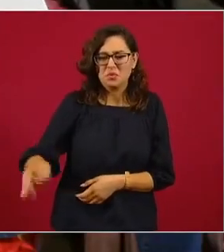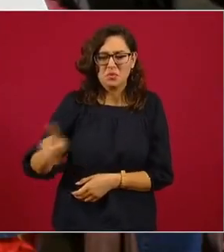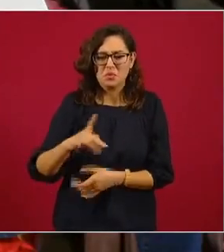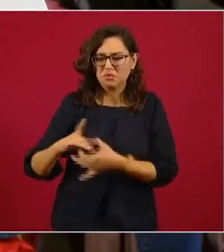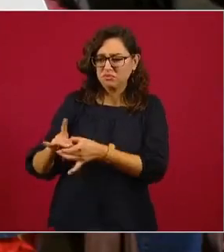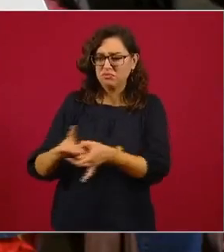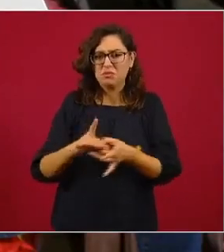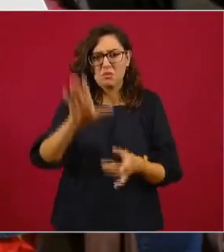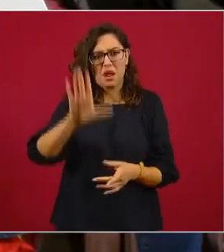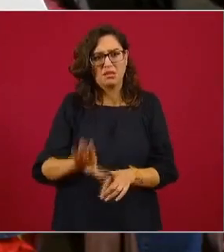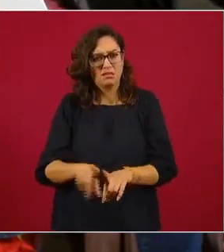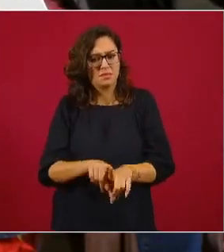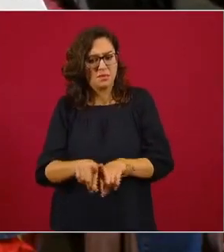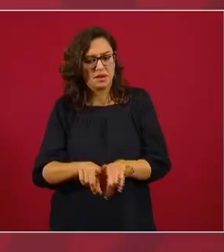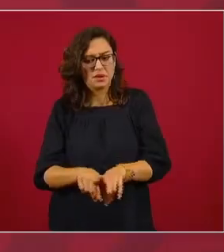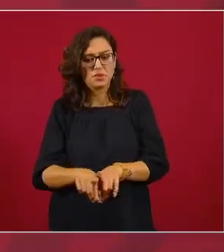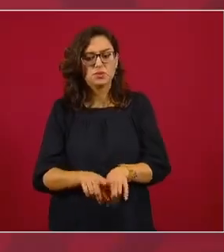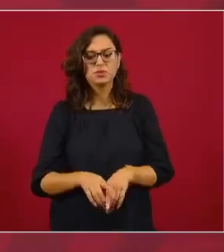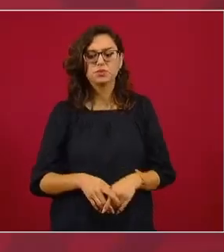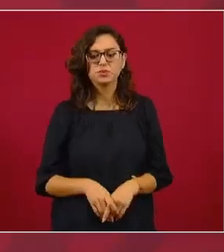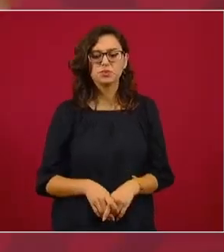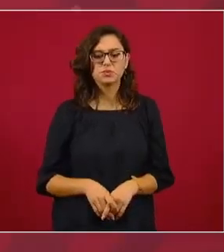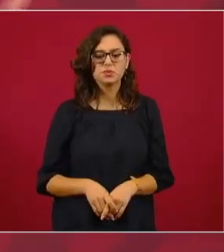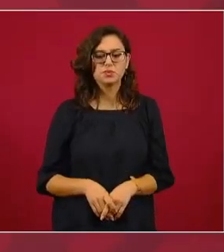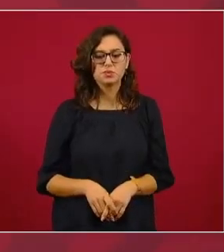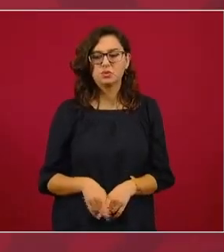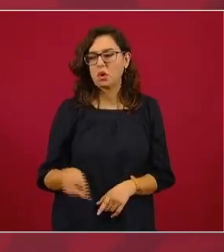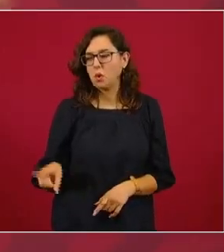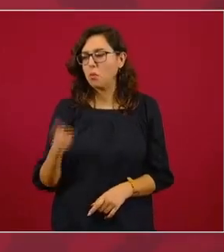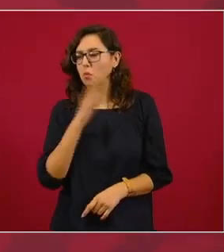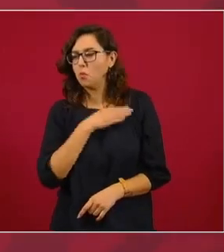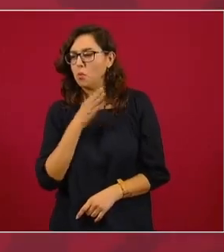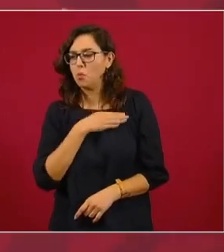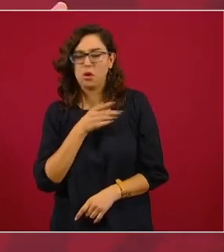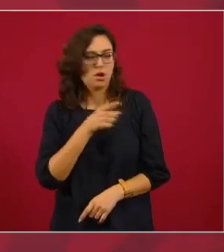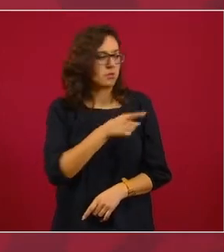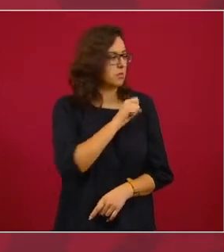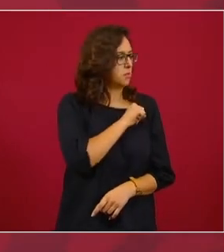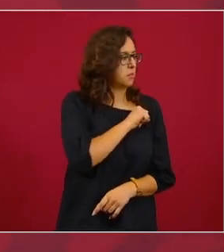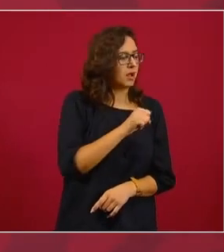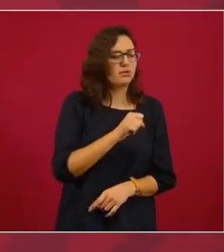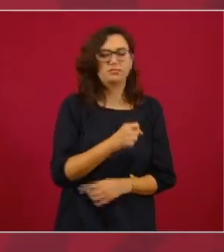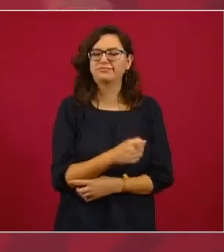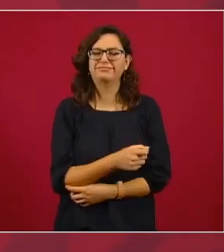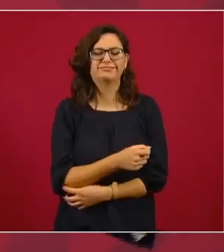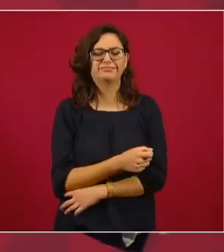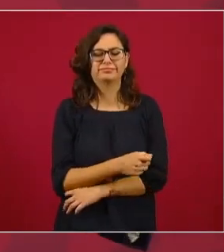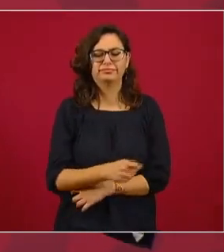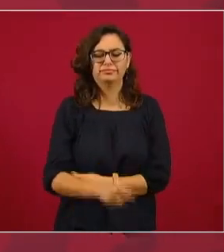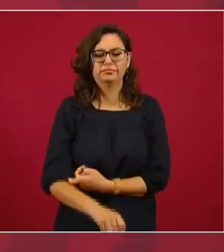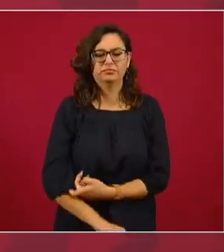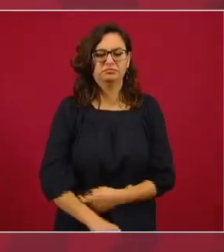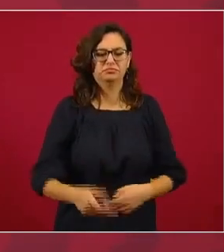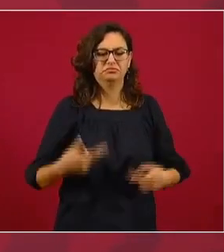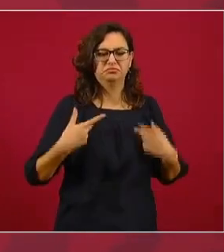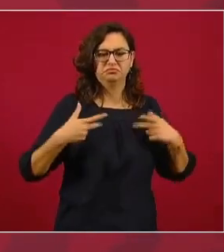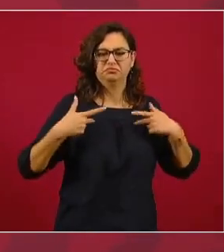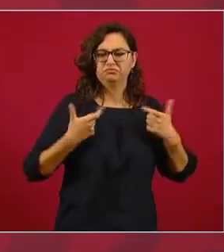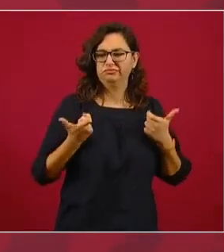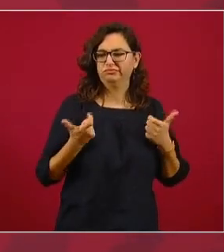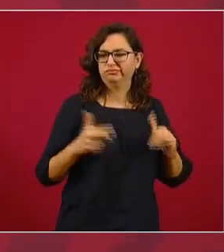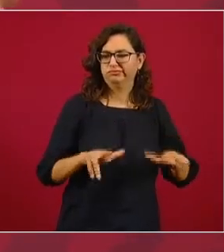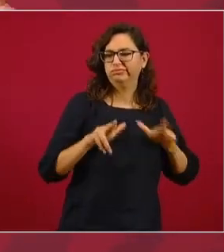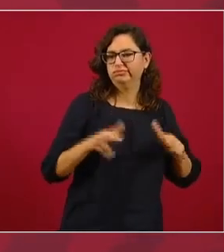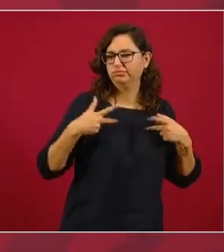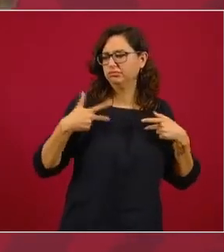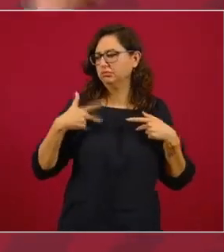pueblo. No es de buenos y malos, no es de caciques y pueblo, no,